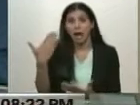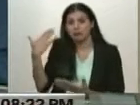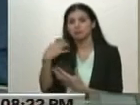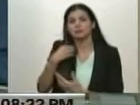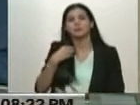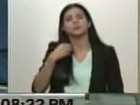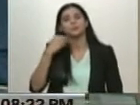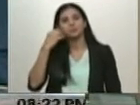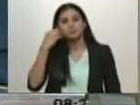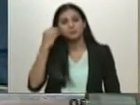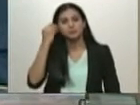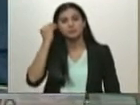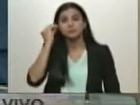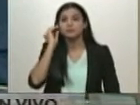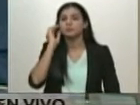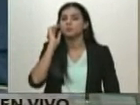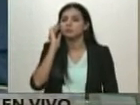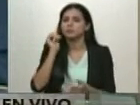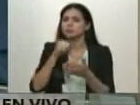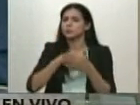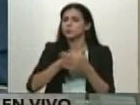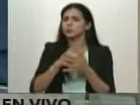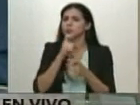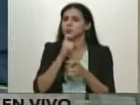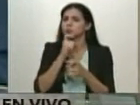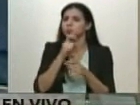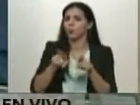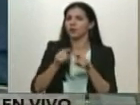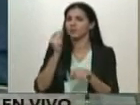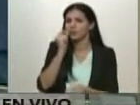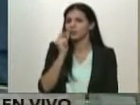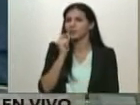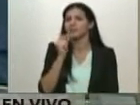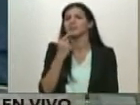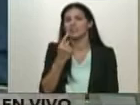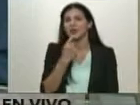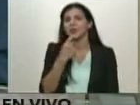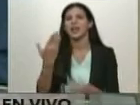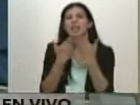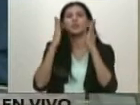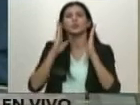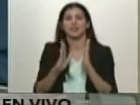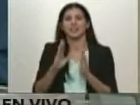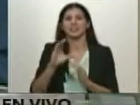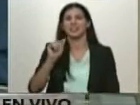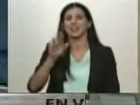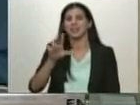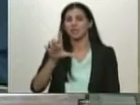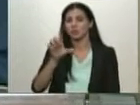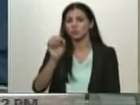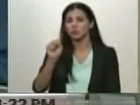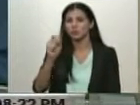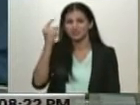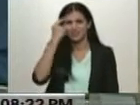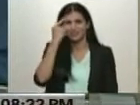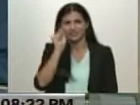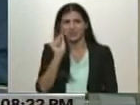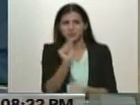Como dijo Carlitos Quintero, presidente de la Federación de Estudiantes de Educación Media, profesor Aristóbulo Isturiz, vicepresidente